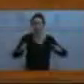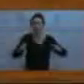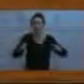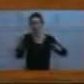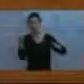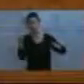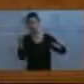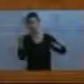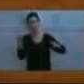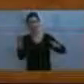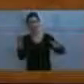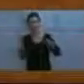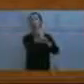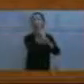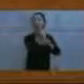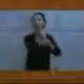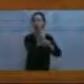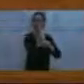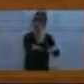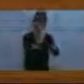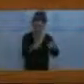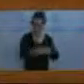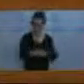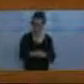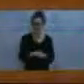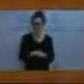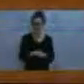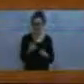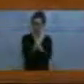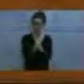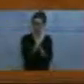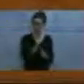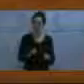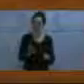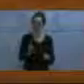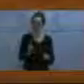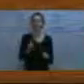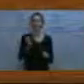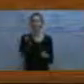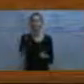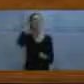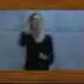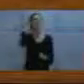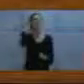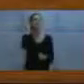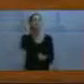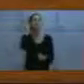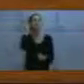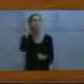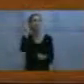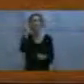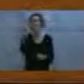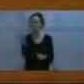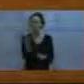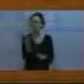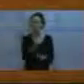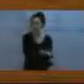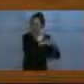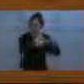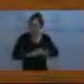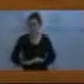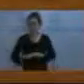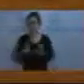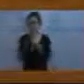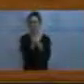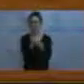ponernos a ellos. Bueno, pues pongámonos, pero pongámonos no con discursos, pongámonos con acción política, pongámonos